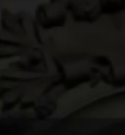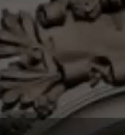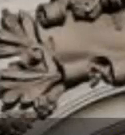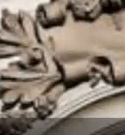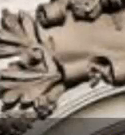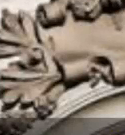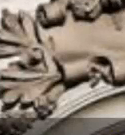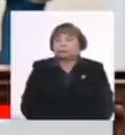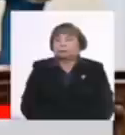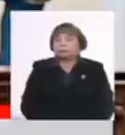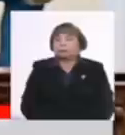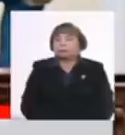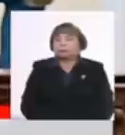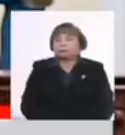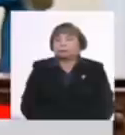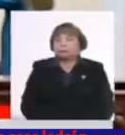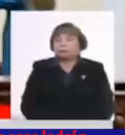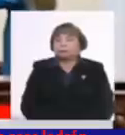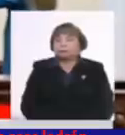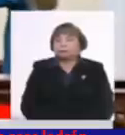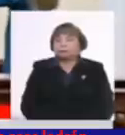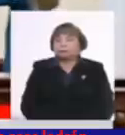Inti Noticias.